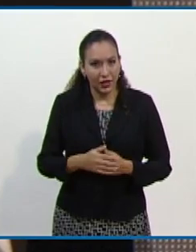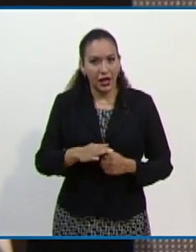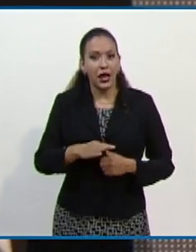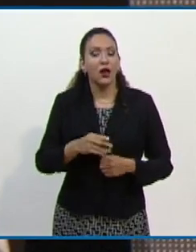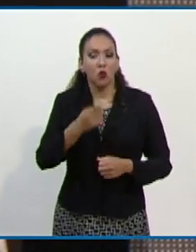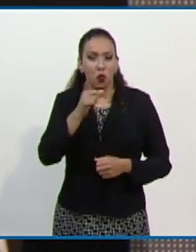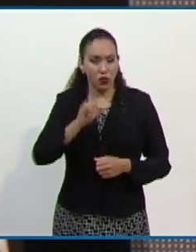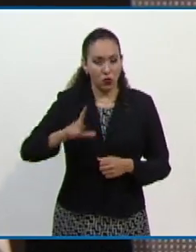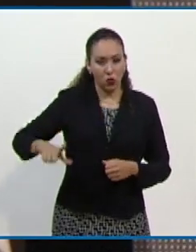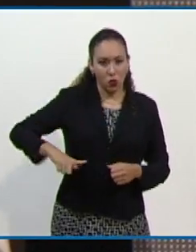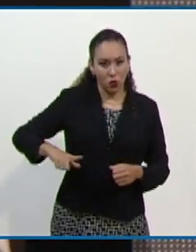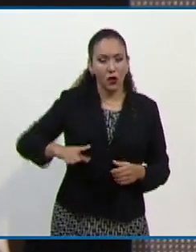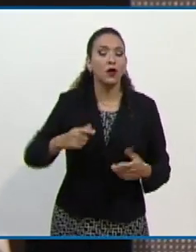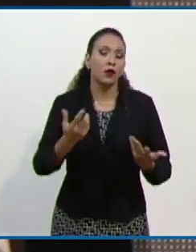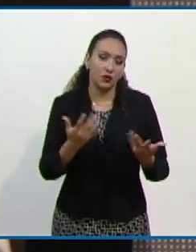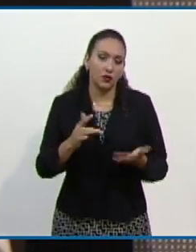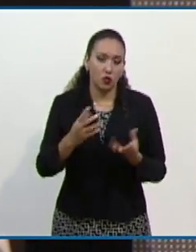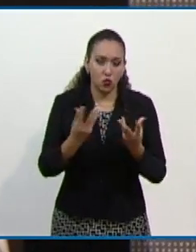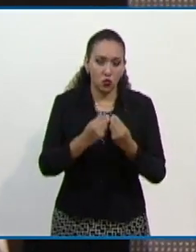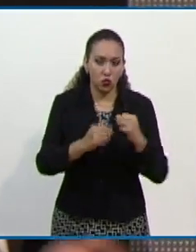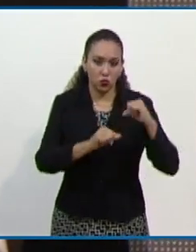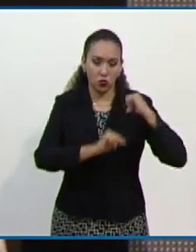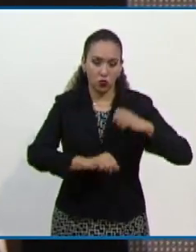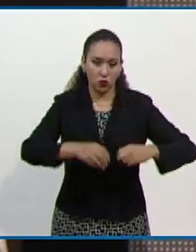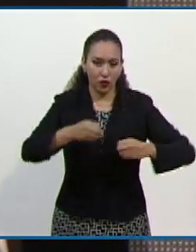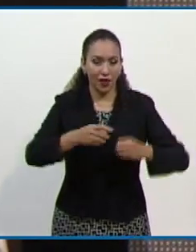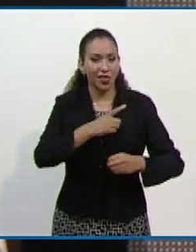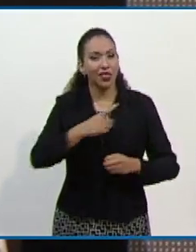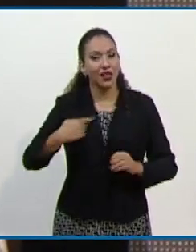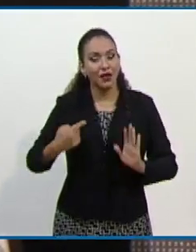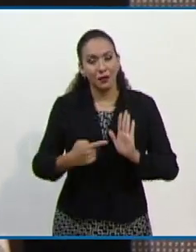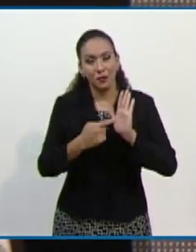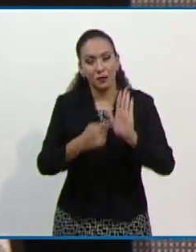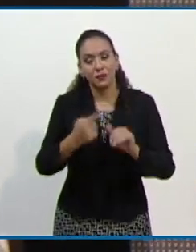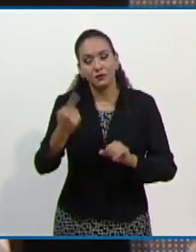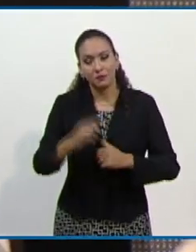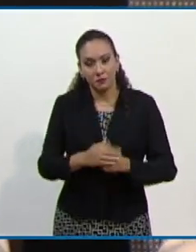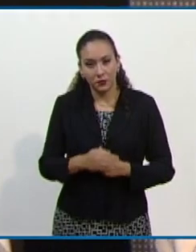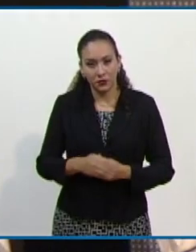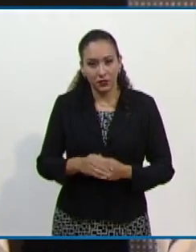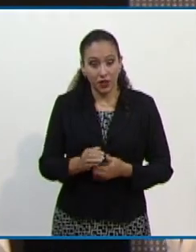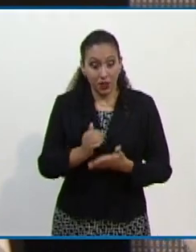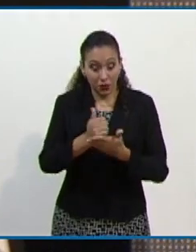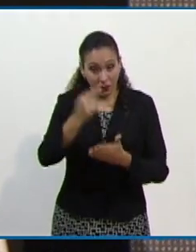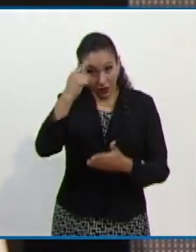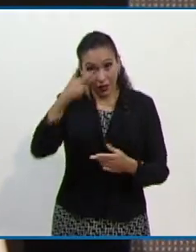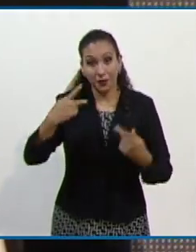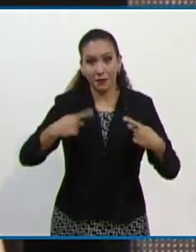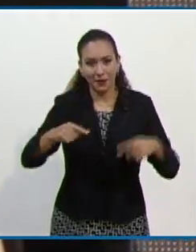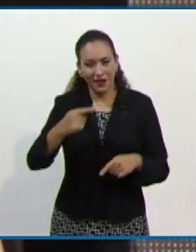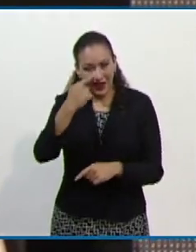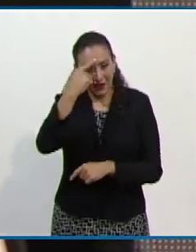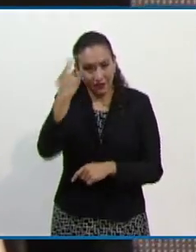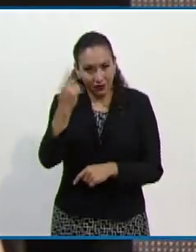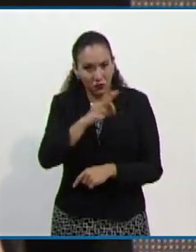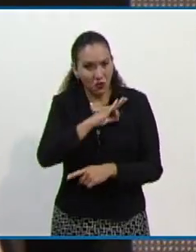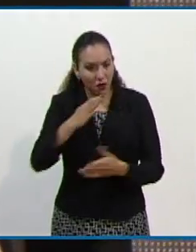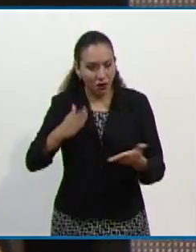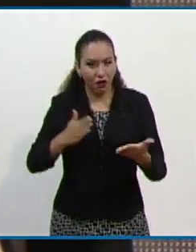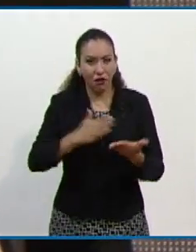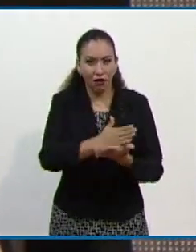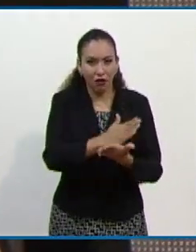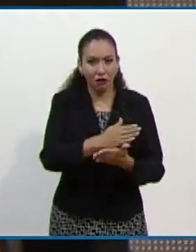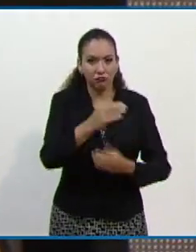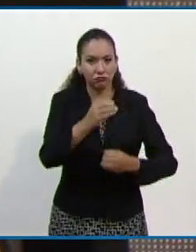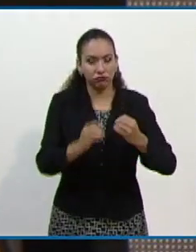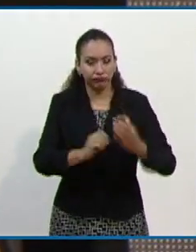a través del Poder Judicial, debe servir para fomentar, facilitar y hacer más eficiente